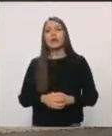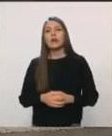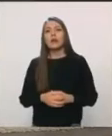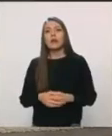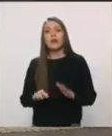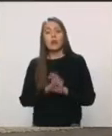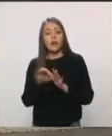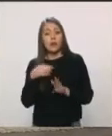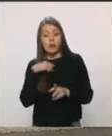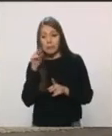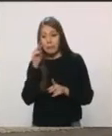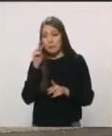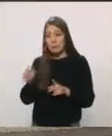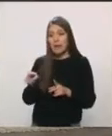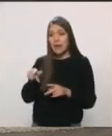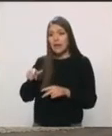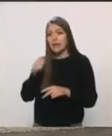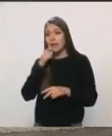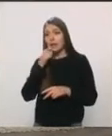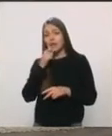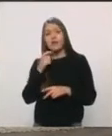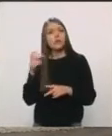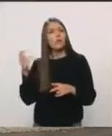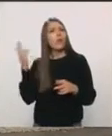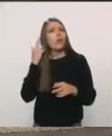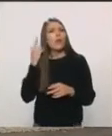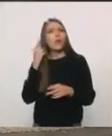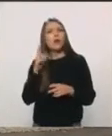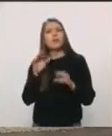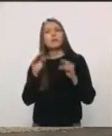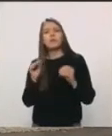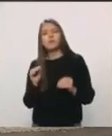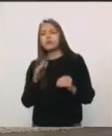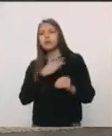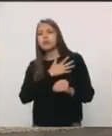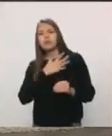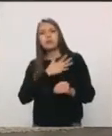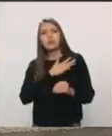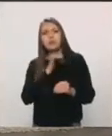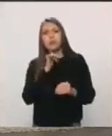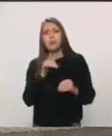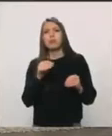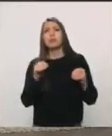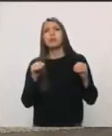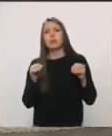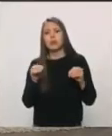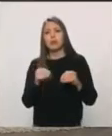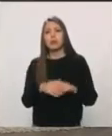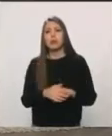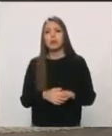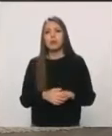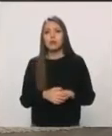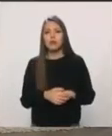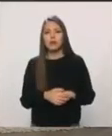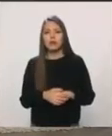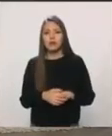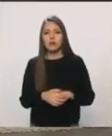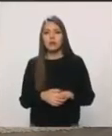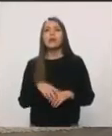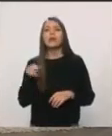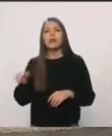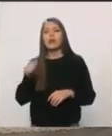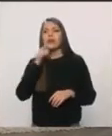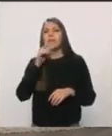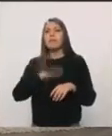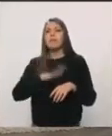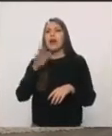que yo vea que el pequeño ya no está emitiendo sonidos, deja de toser. Inclusive en ellos es un poquito más notorio el cambio de coloración en sus